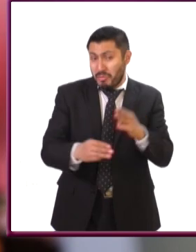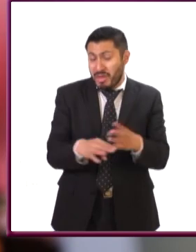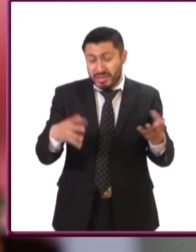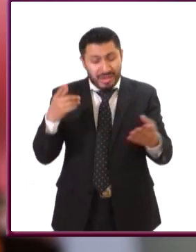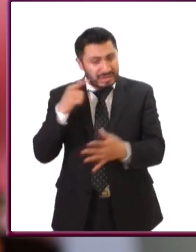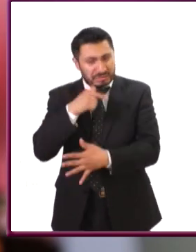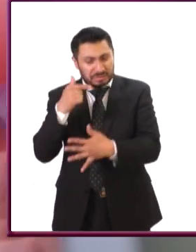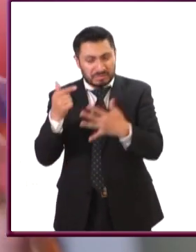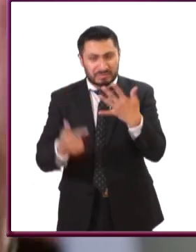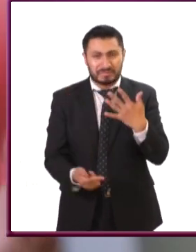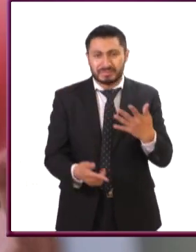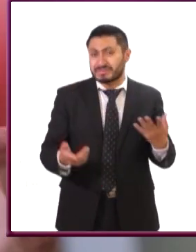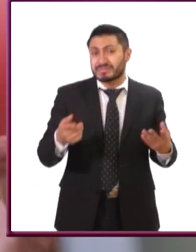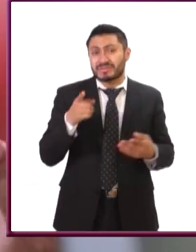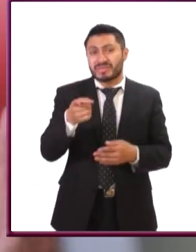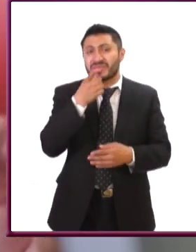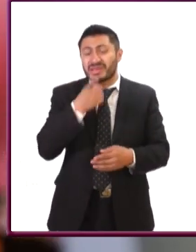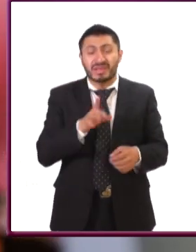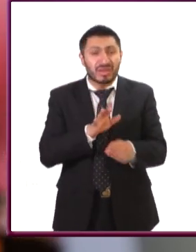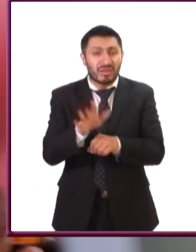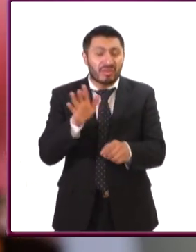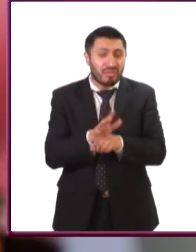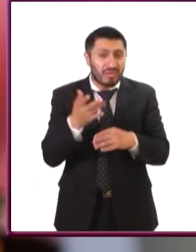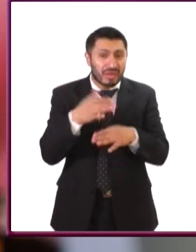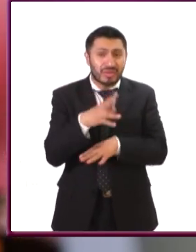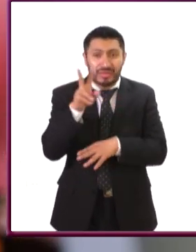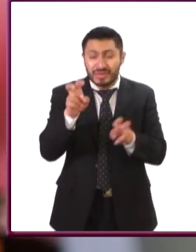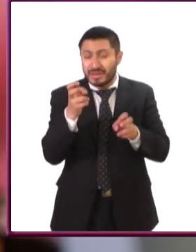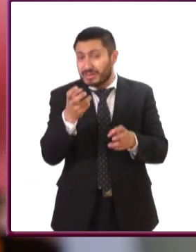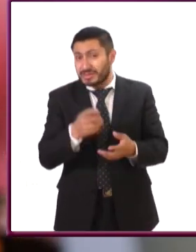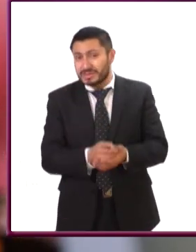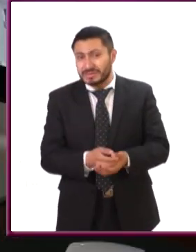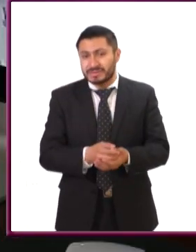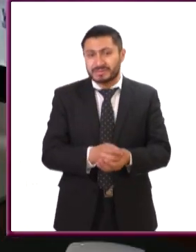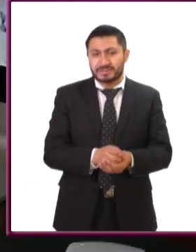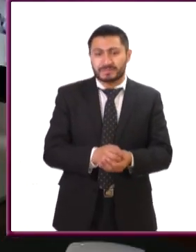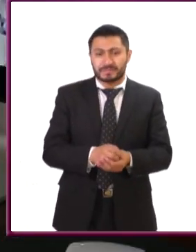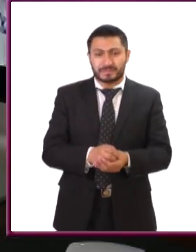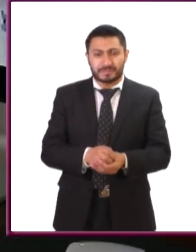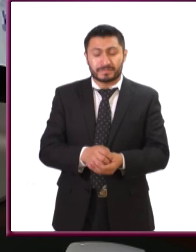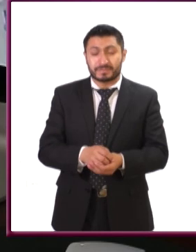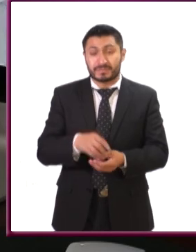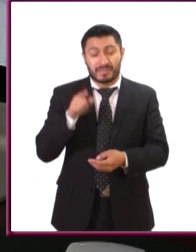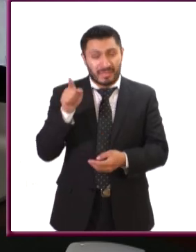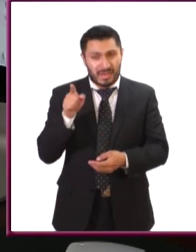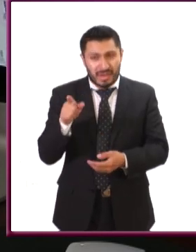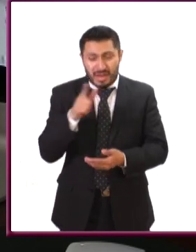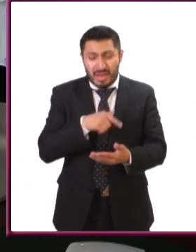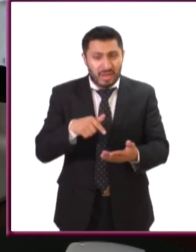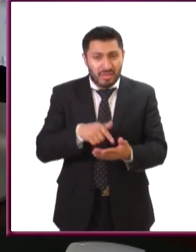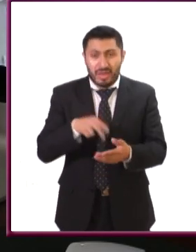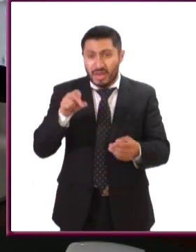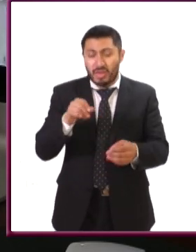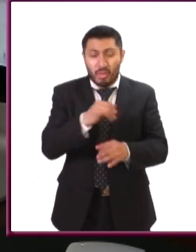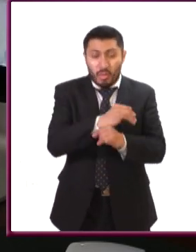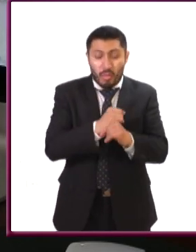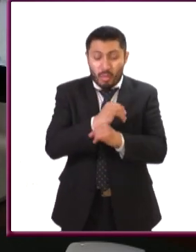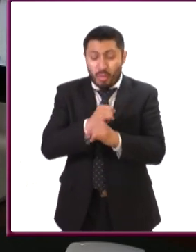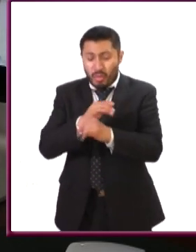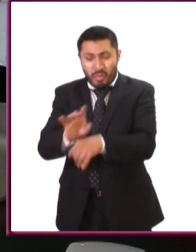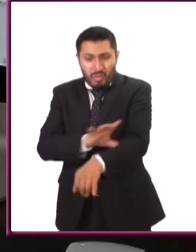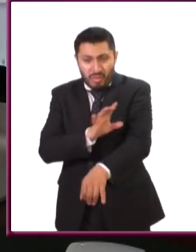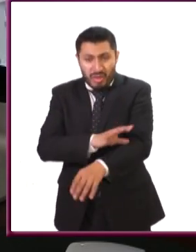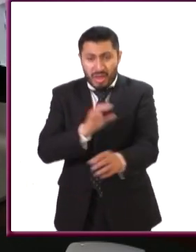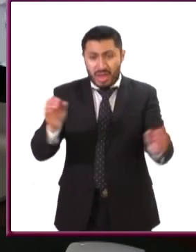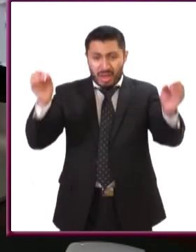y de materia y se colisionan ahí partículas. ¿Qué nos puedes platicar acerca de estas investigaciones? Bueno, en el CERN no se estudia